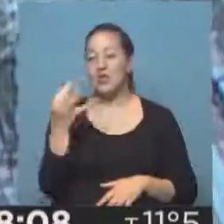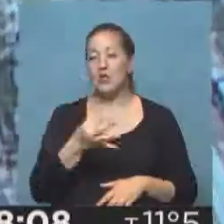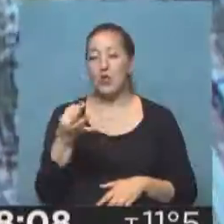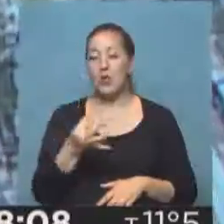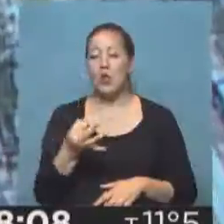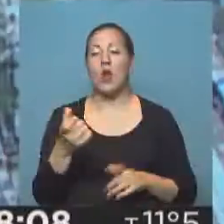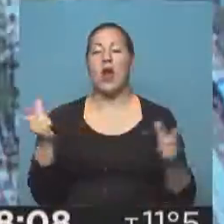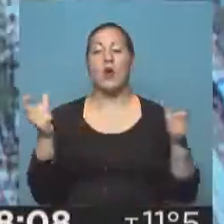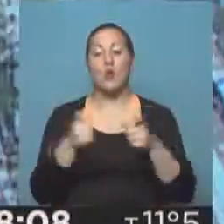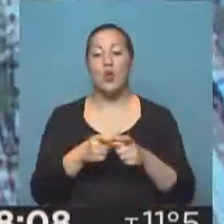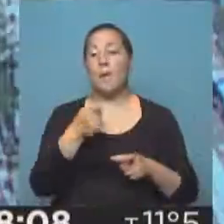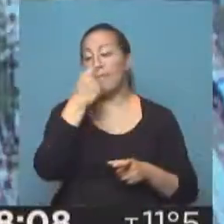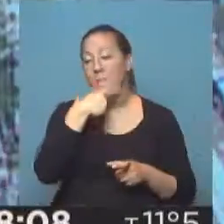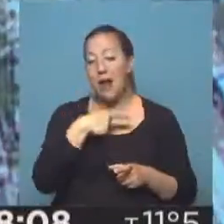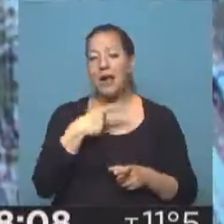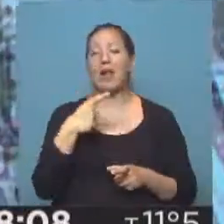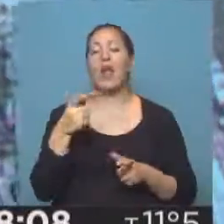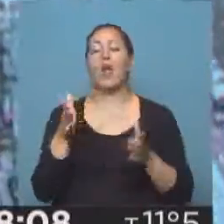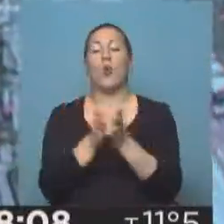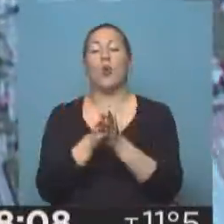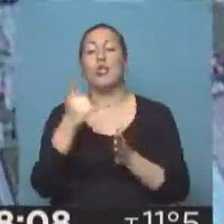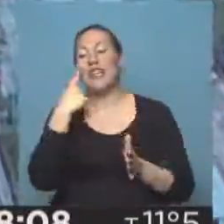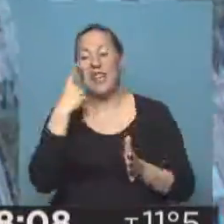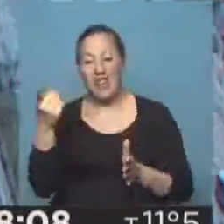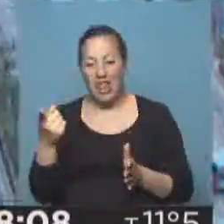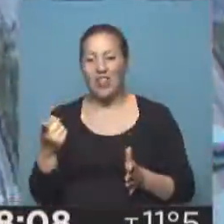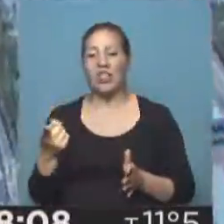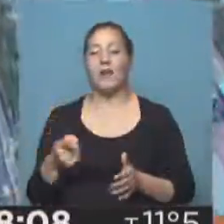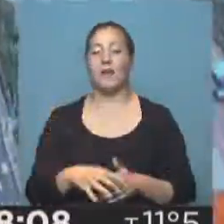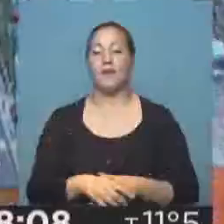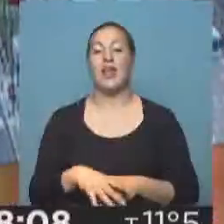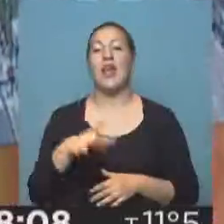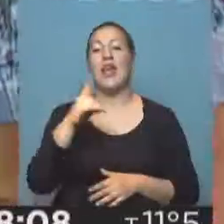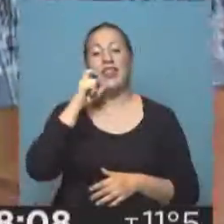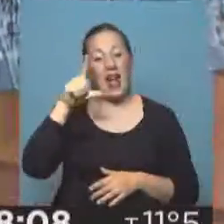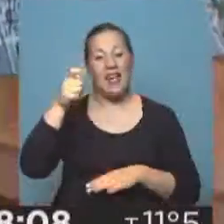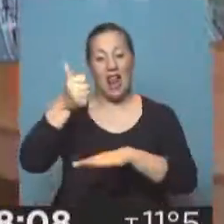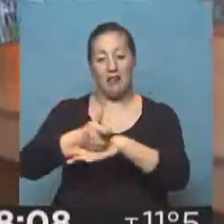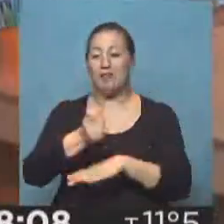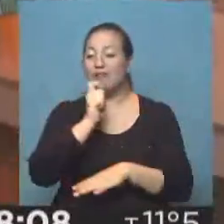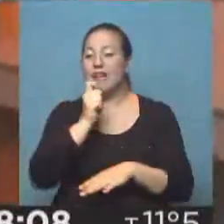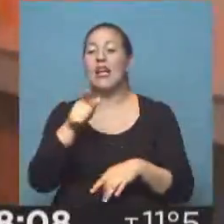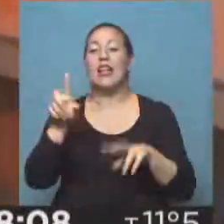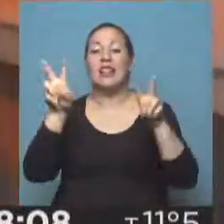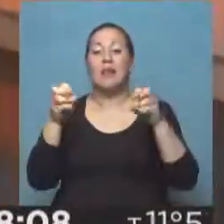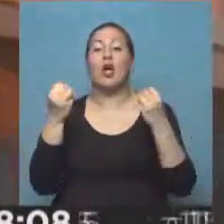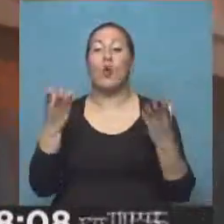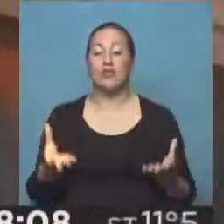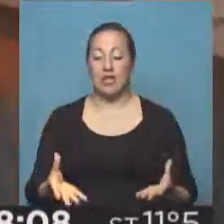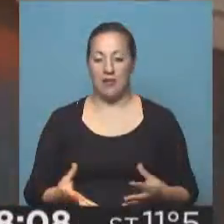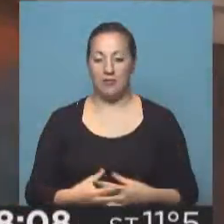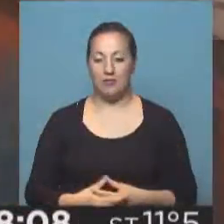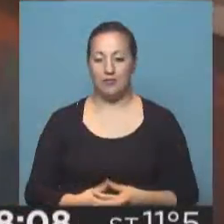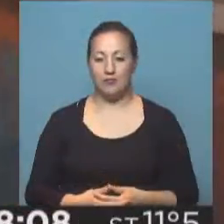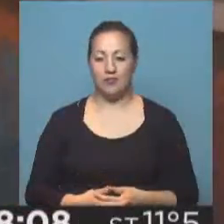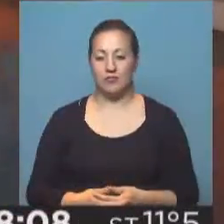la reunión de macri con los intendentes de la provincia buenos aires daniel castaño en tecnópolis a ese tema vamos como va buen día dani